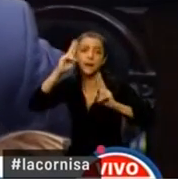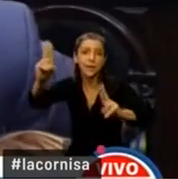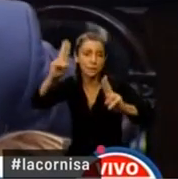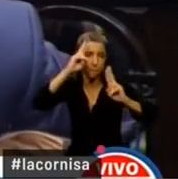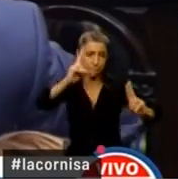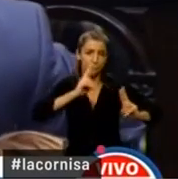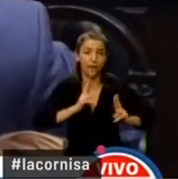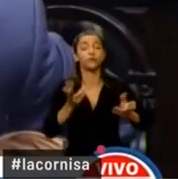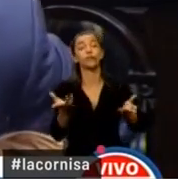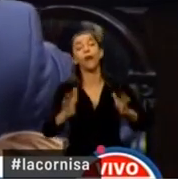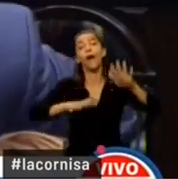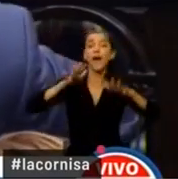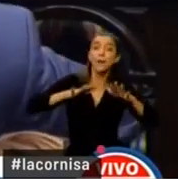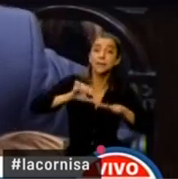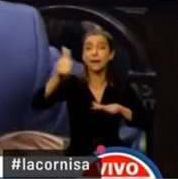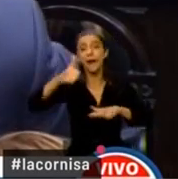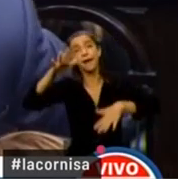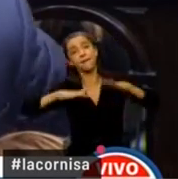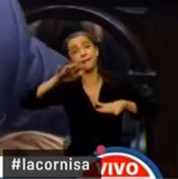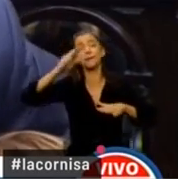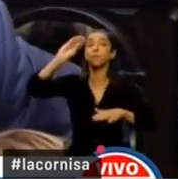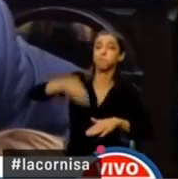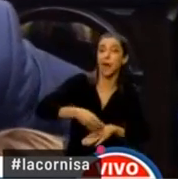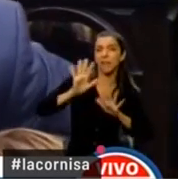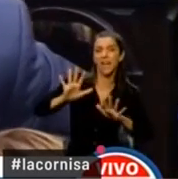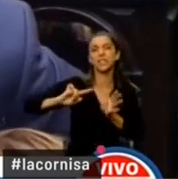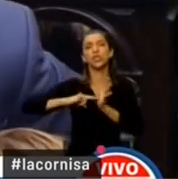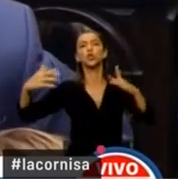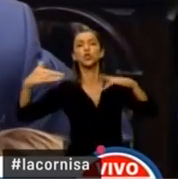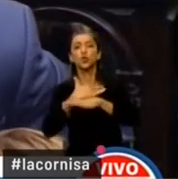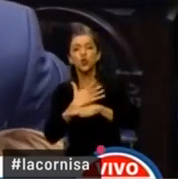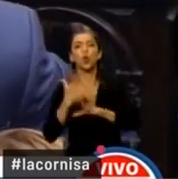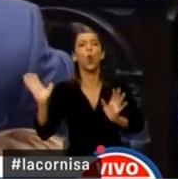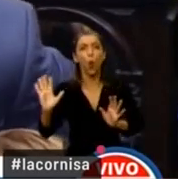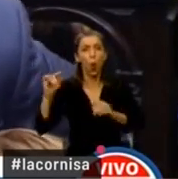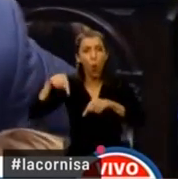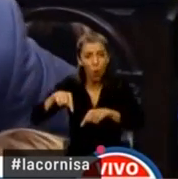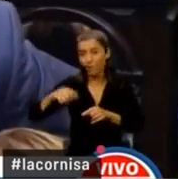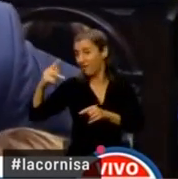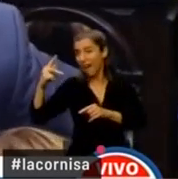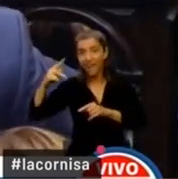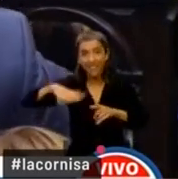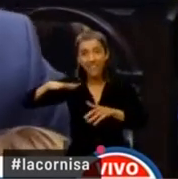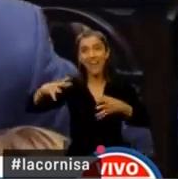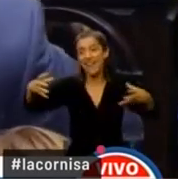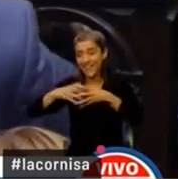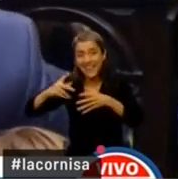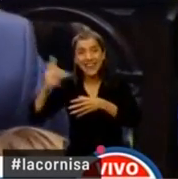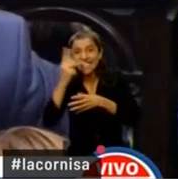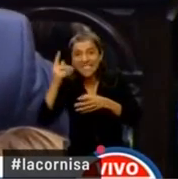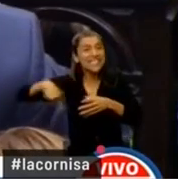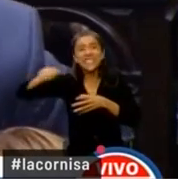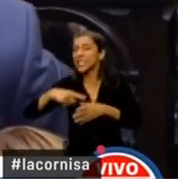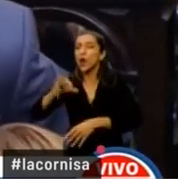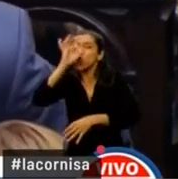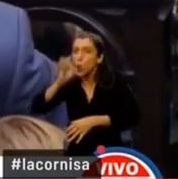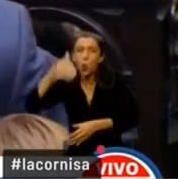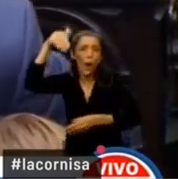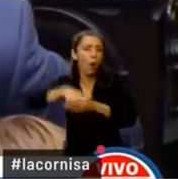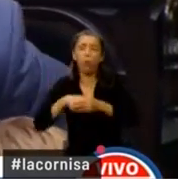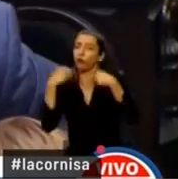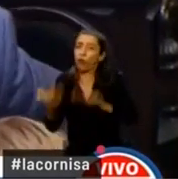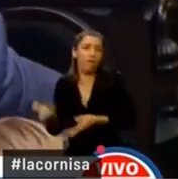uno pierde. En la ciudad de Buenos Aires, nunca el kirchnerismo no votó un presupuesto. En la provincia de Buenos Aires, nunca no votó un